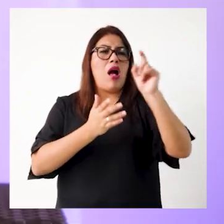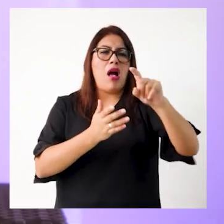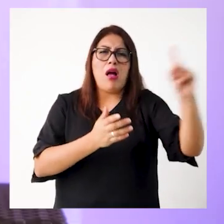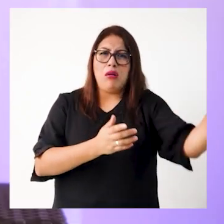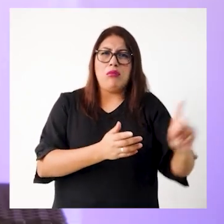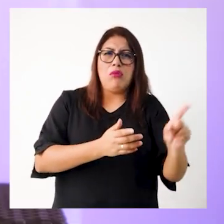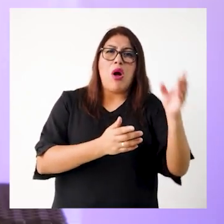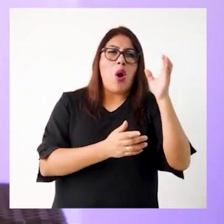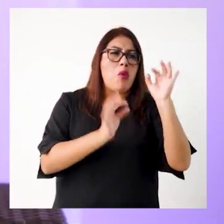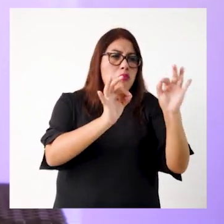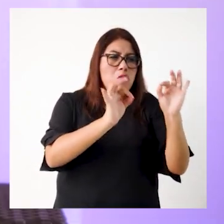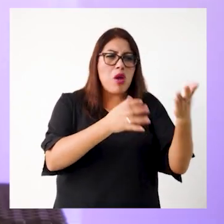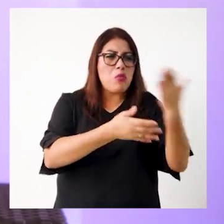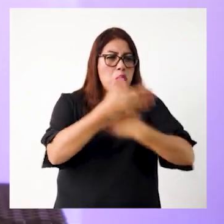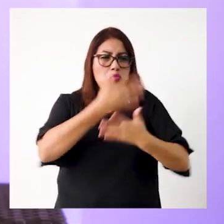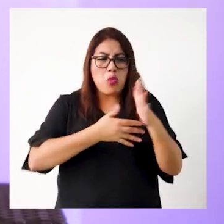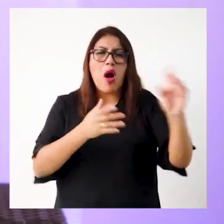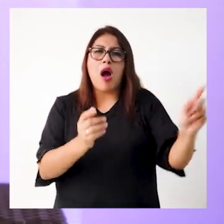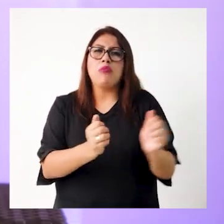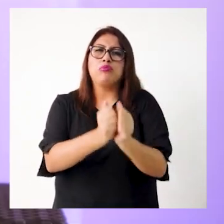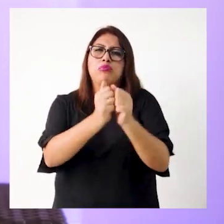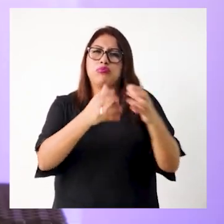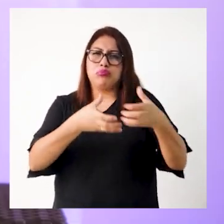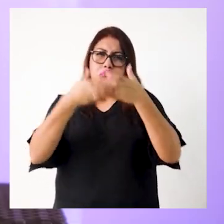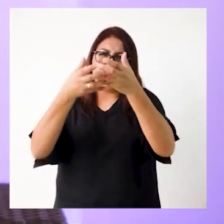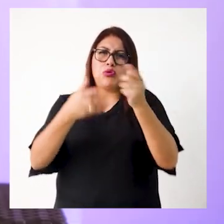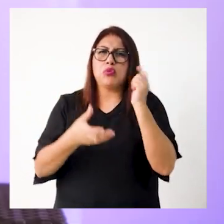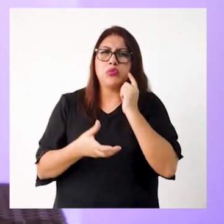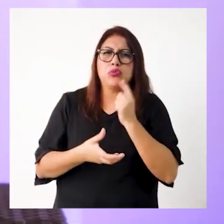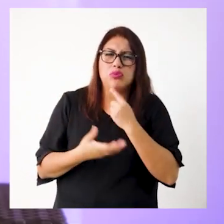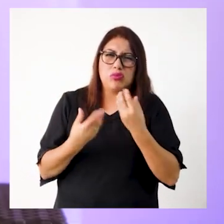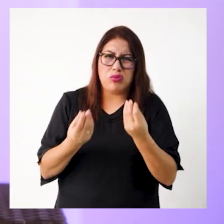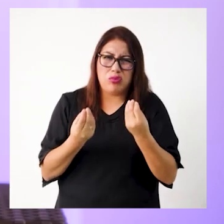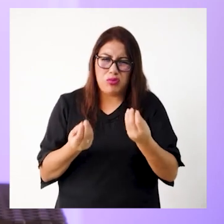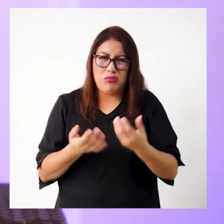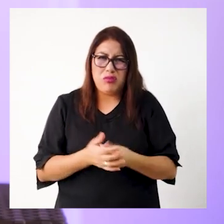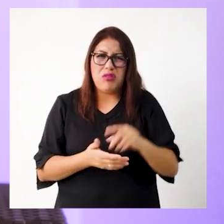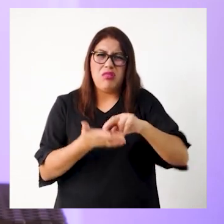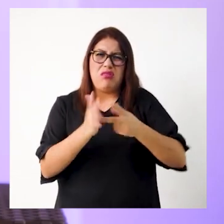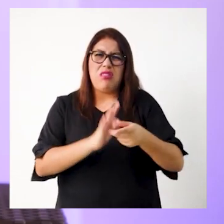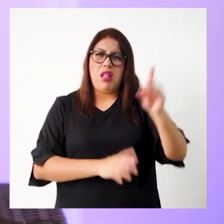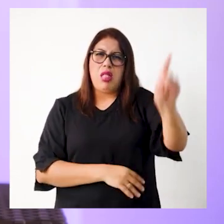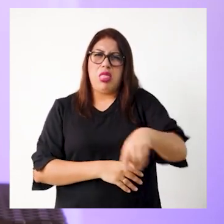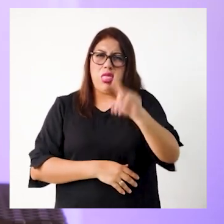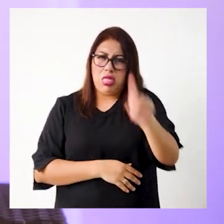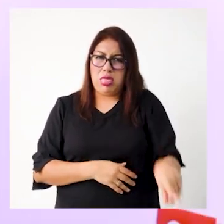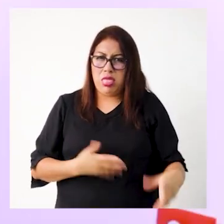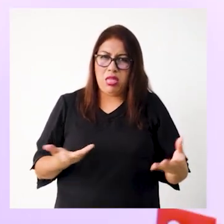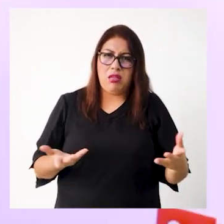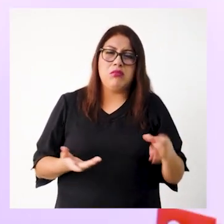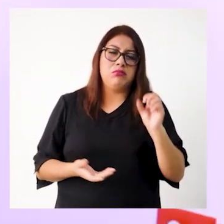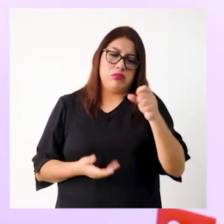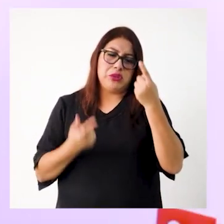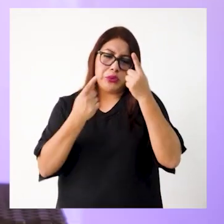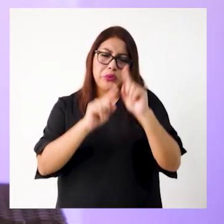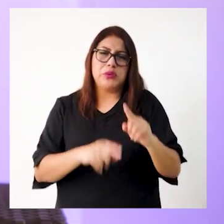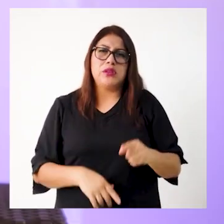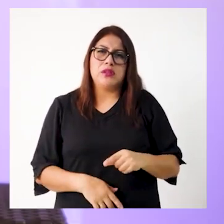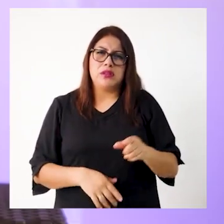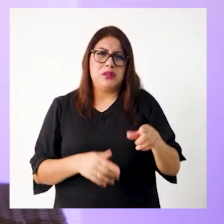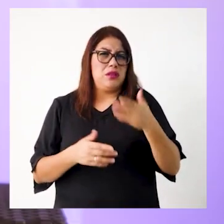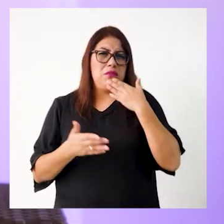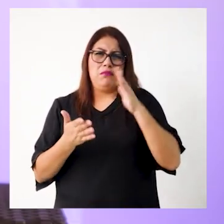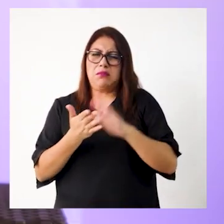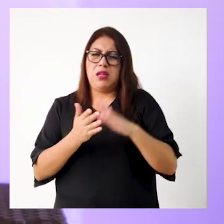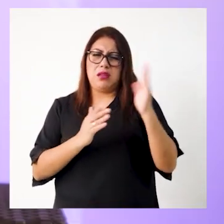tenga discapacidad para que pueda viajar con las personas con discapacidad auditiva. Eso es discriminación. Absolutamente. Y eso